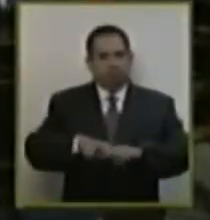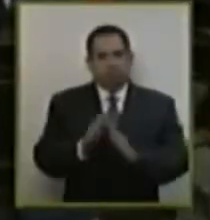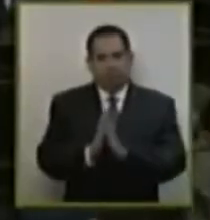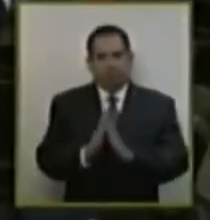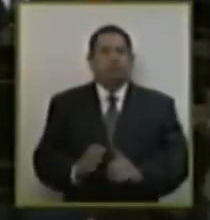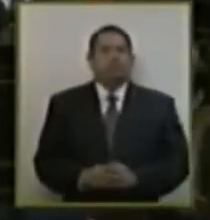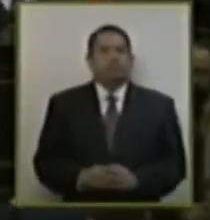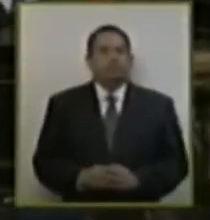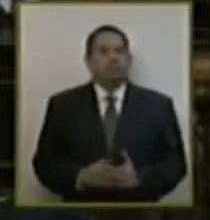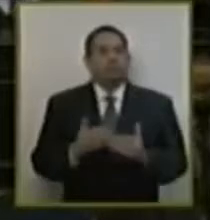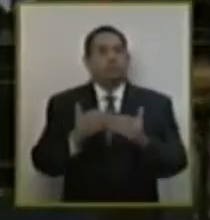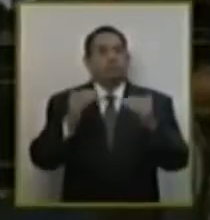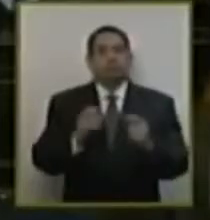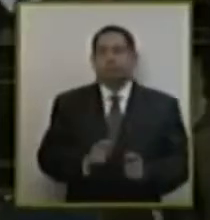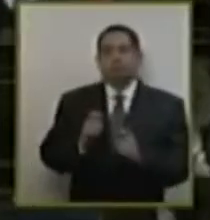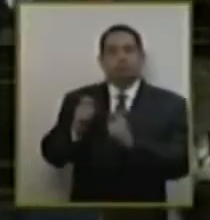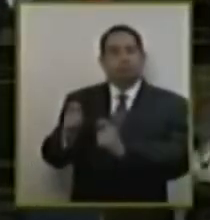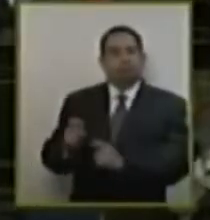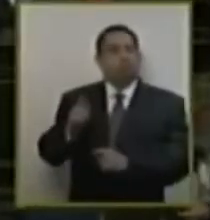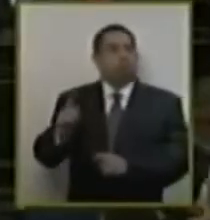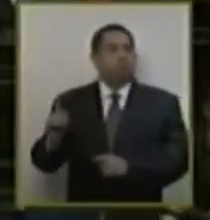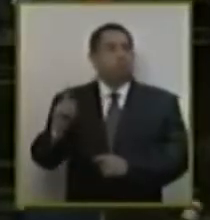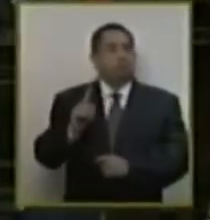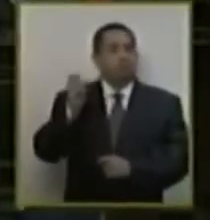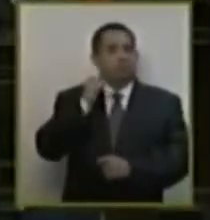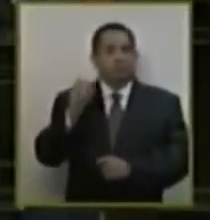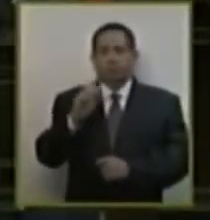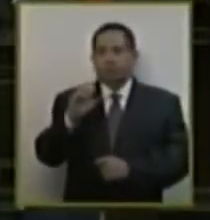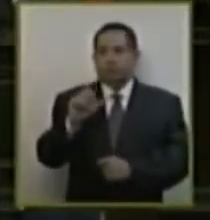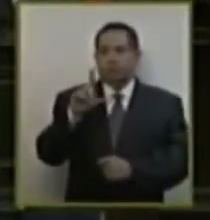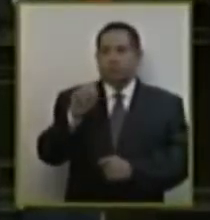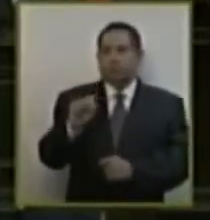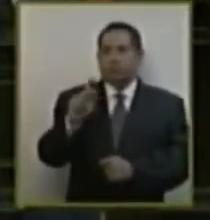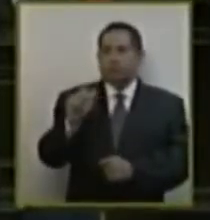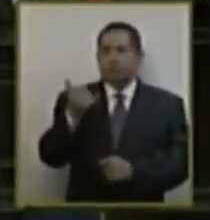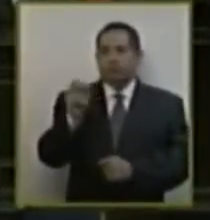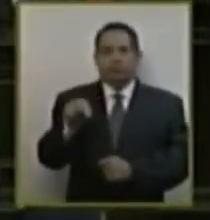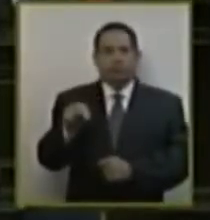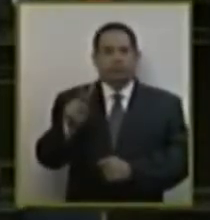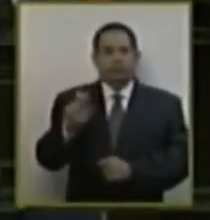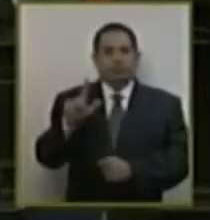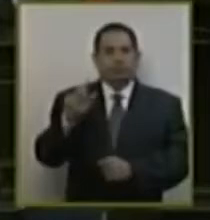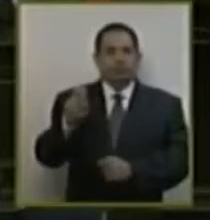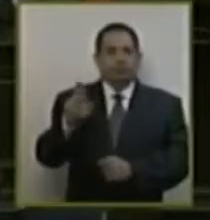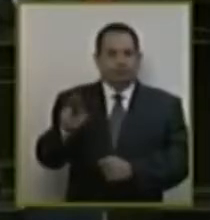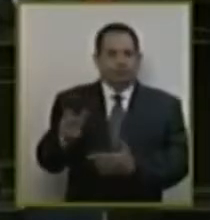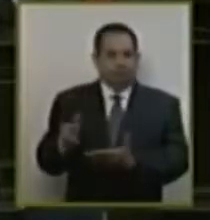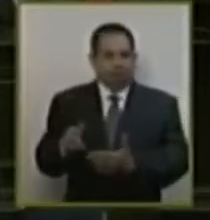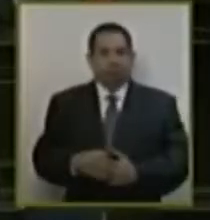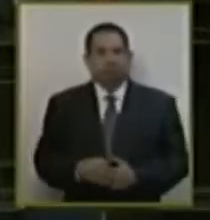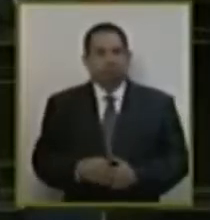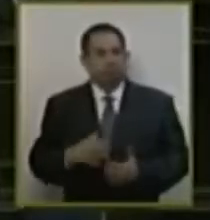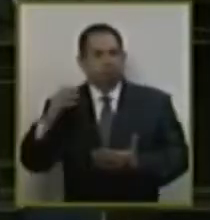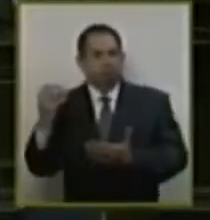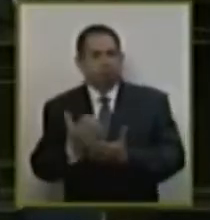Se concede ahora el uso de la palabra al señor Carlos Payán Belver, galardonado con la Medalla de